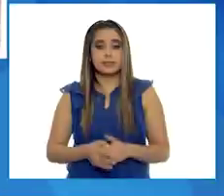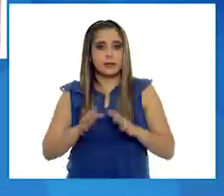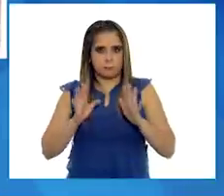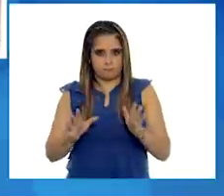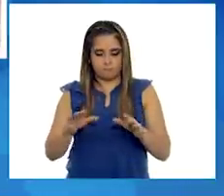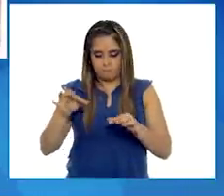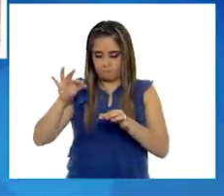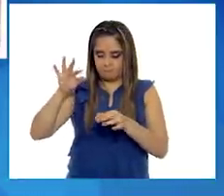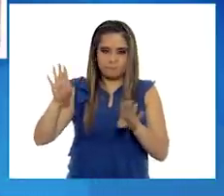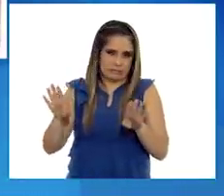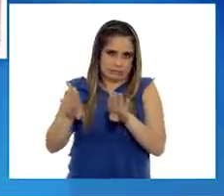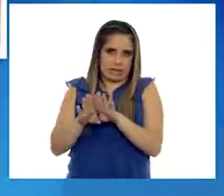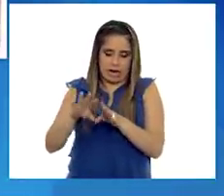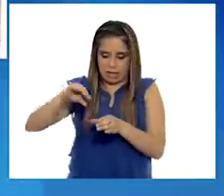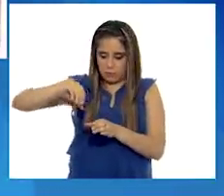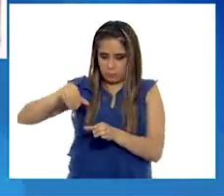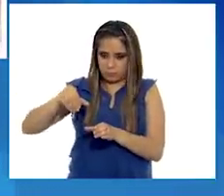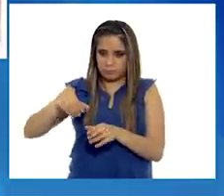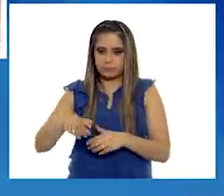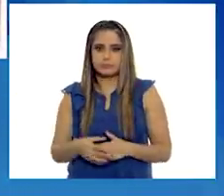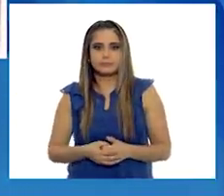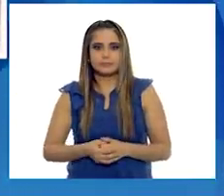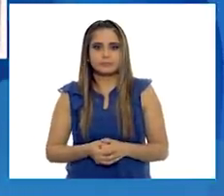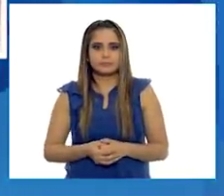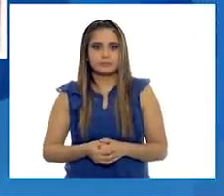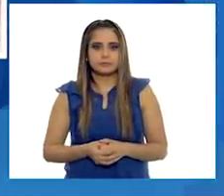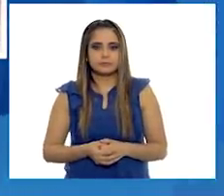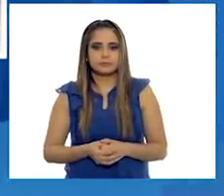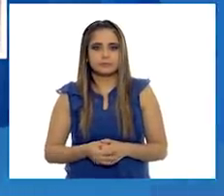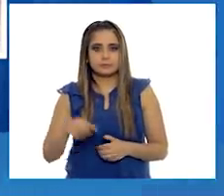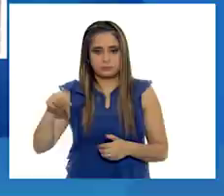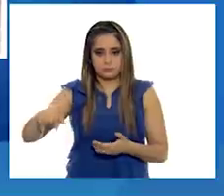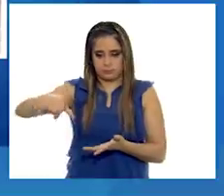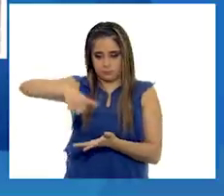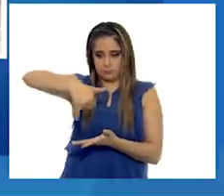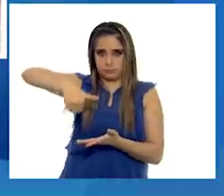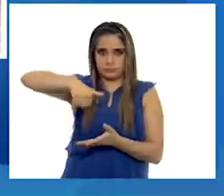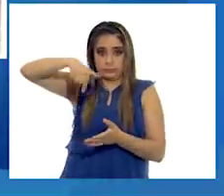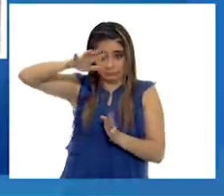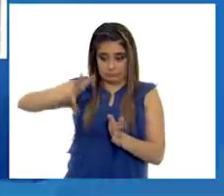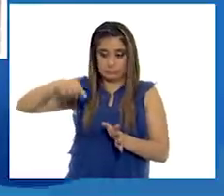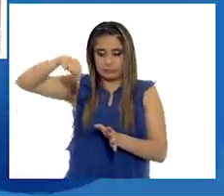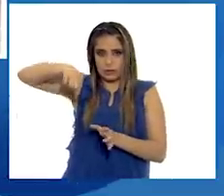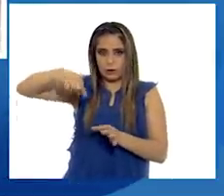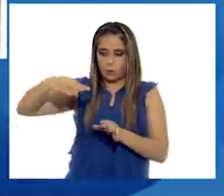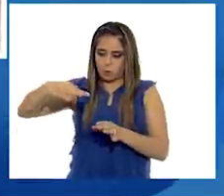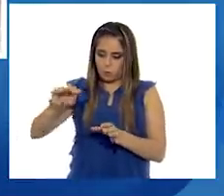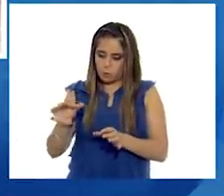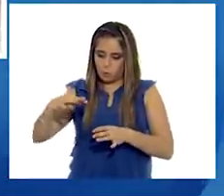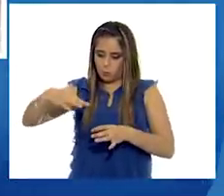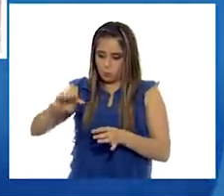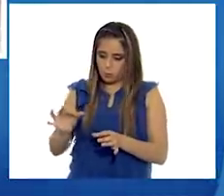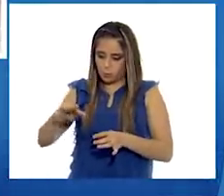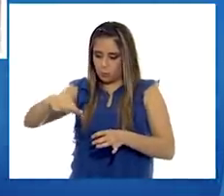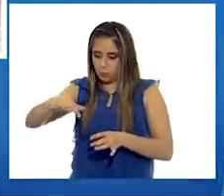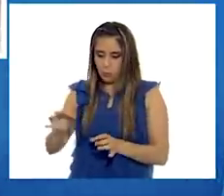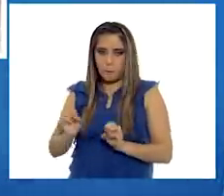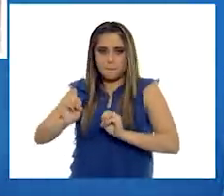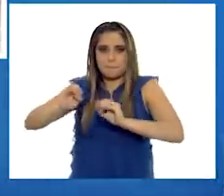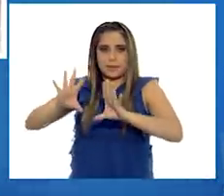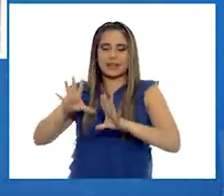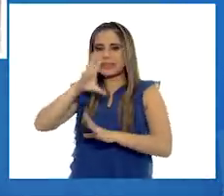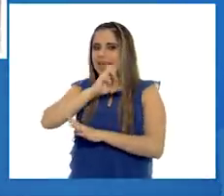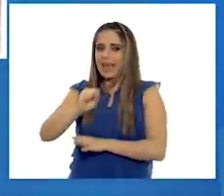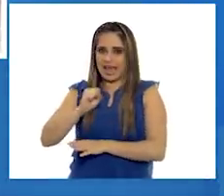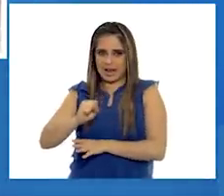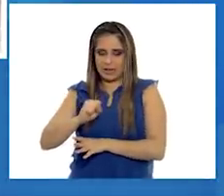cerramos el contenedor y ahora sí, con la perilla, giramos hasta encender a la temperatura